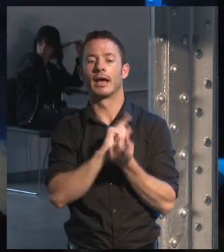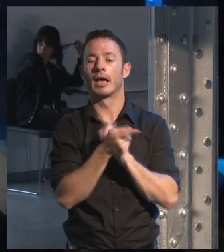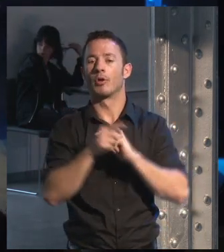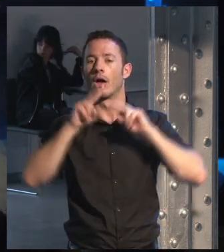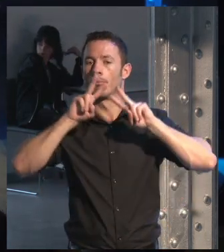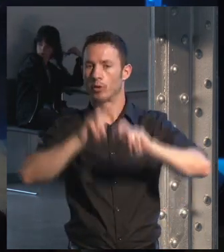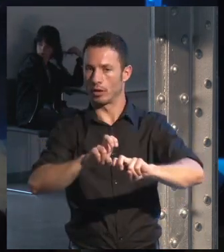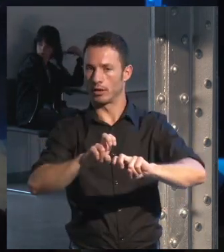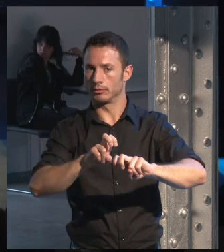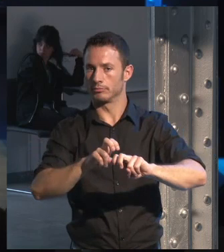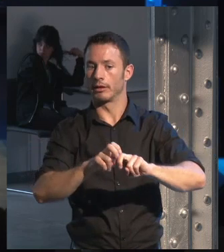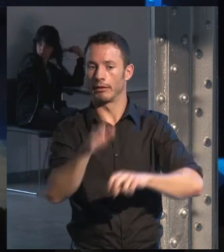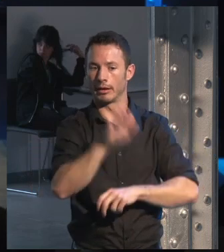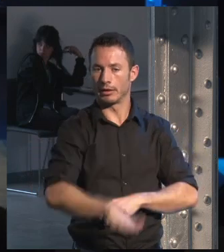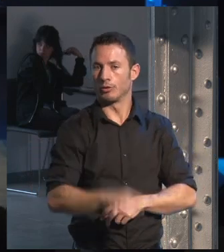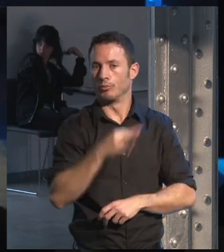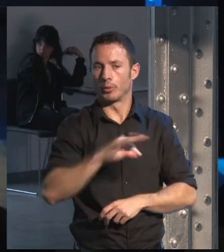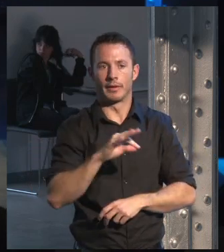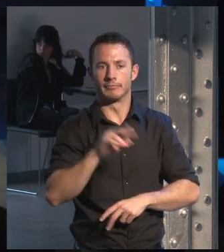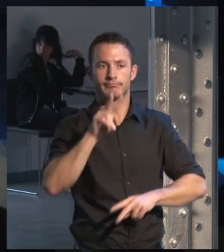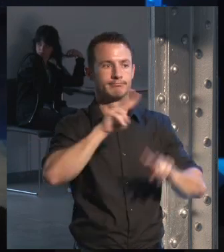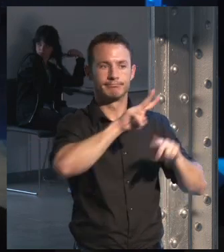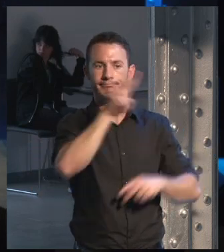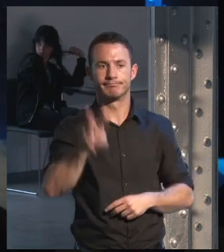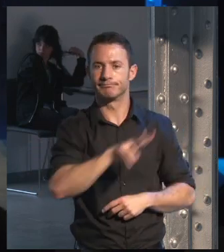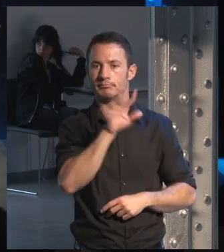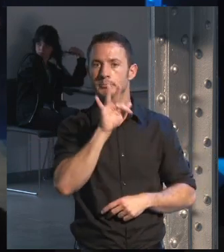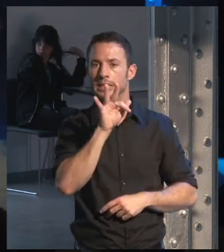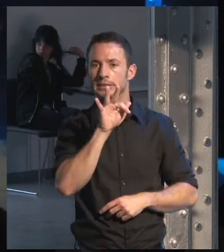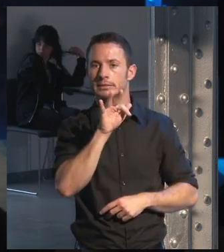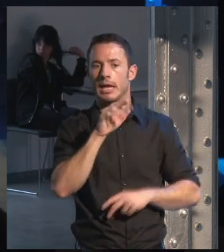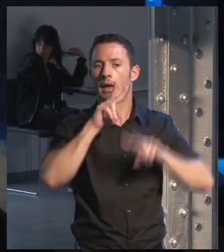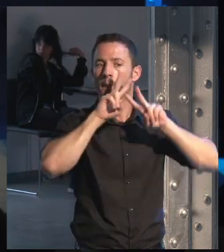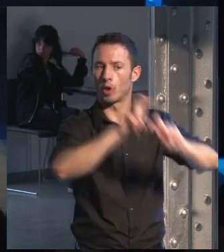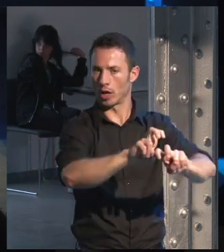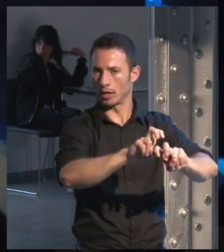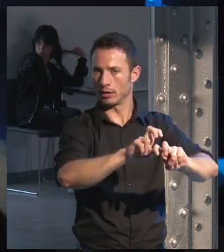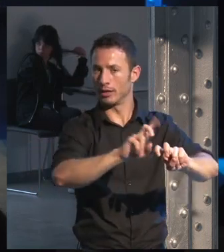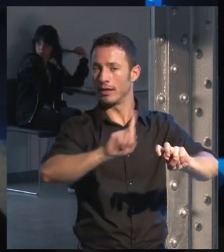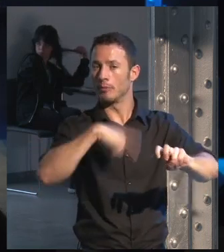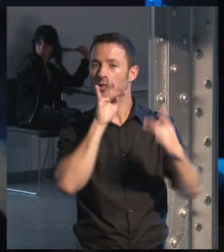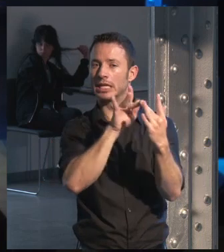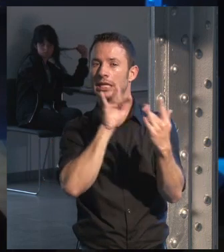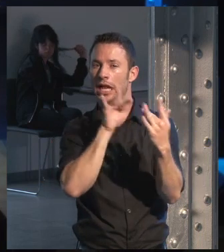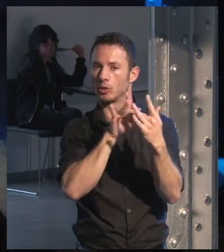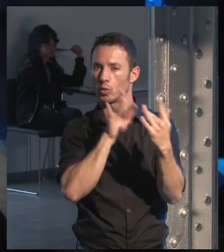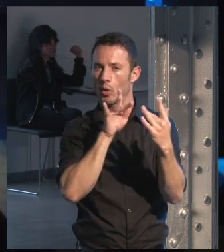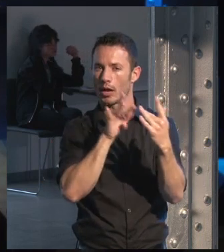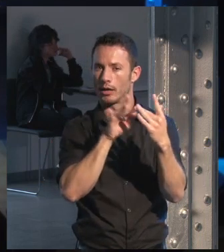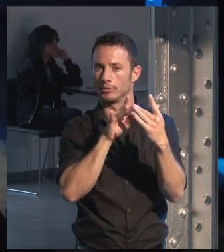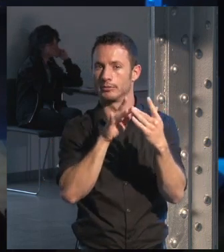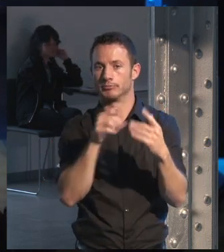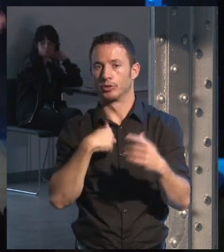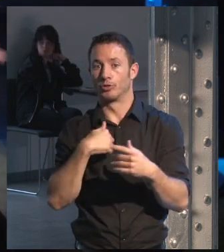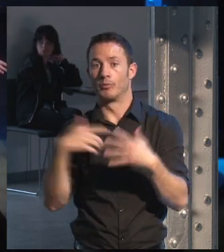va a seleccionar y va a ver lo que realmente ocurre. Después va a poder interactuar, que es cuando yo le pongo un ejercicio en donde le digo, vale, ya